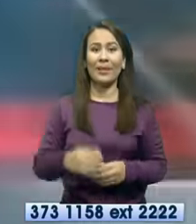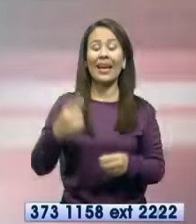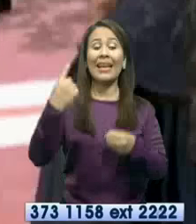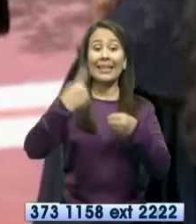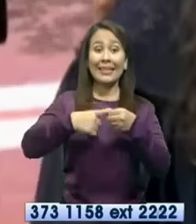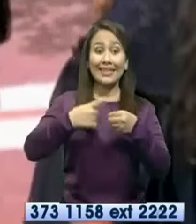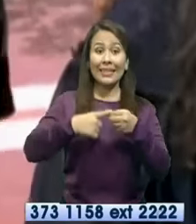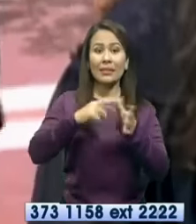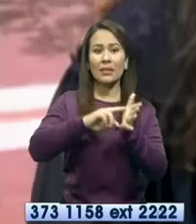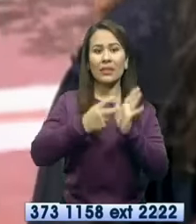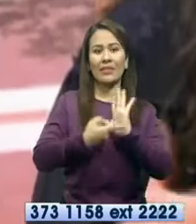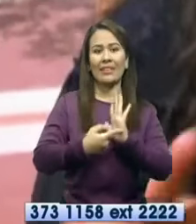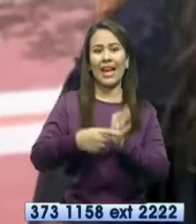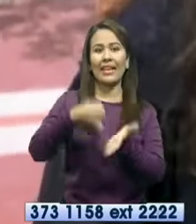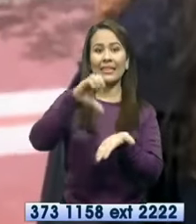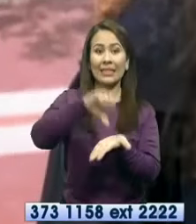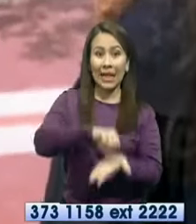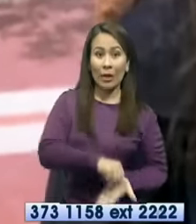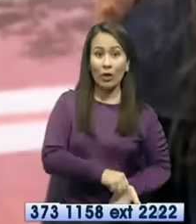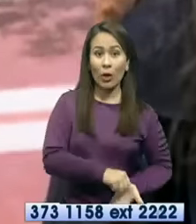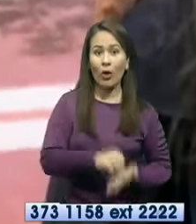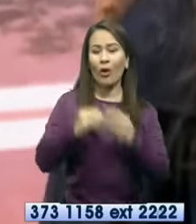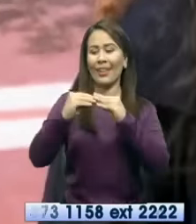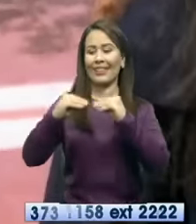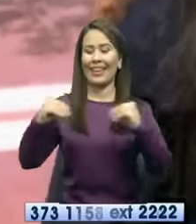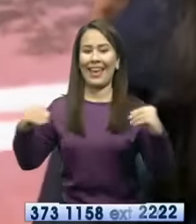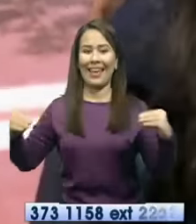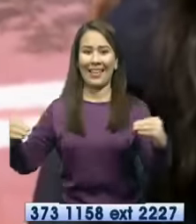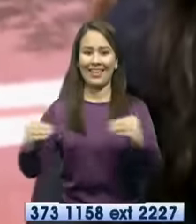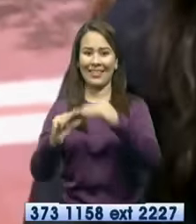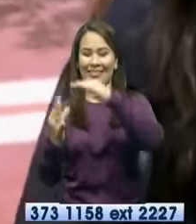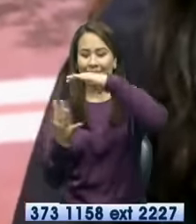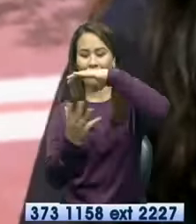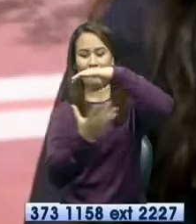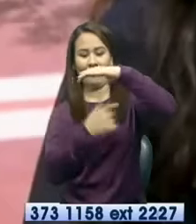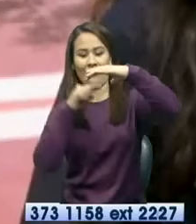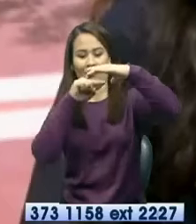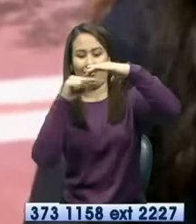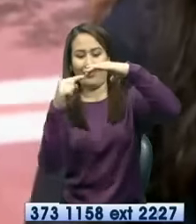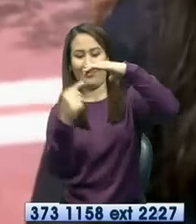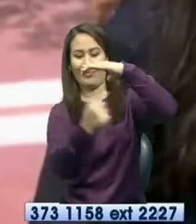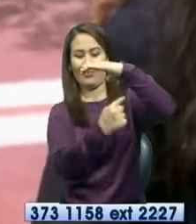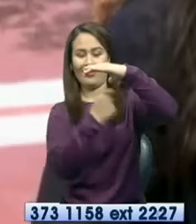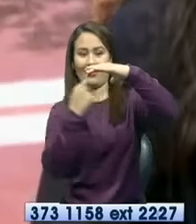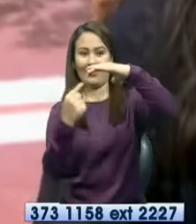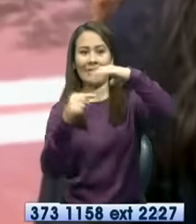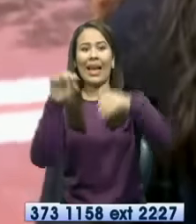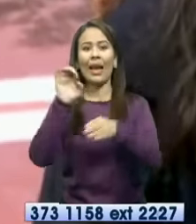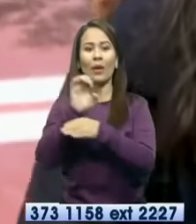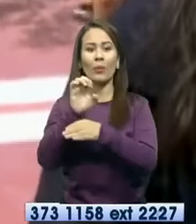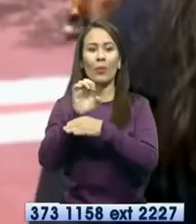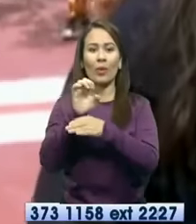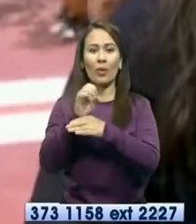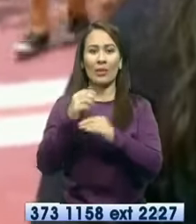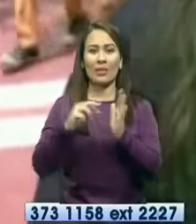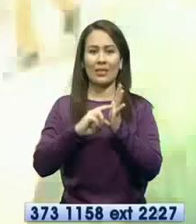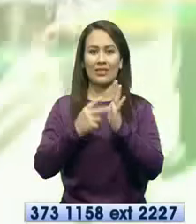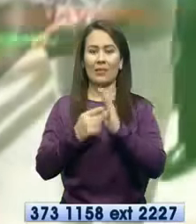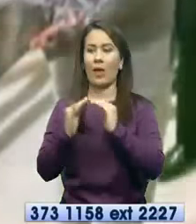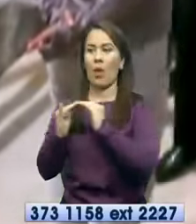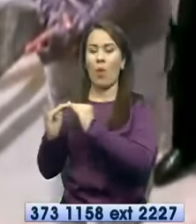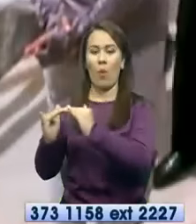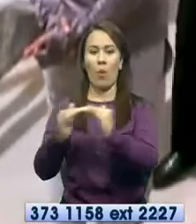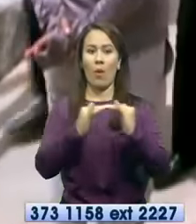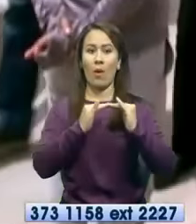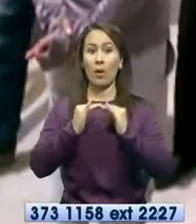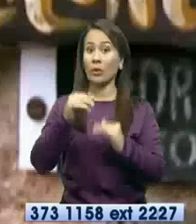To, tierra. Quito es el centro de la tierra. Y posteriormente fuimos al Ecuador. Ecuador significa igualdad de distancia. ¿Y